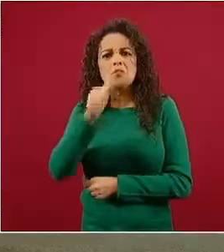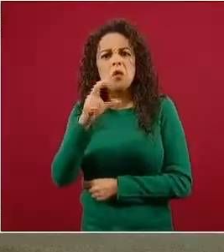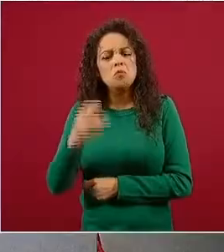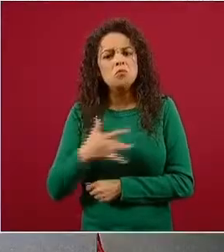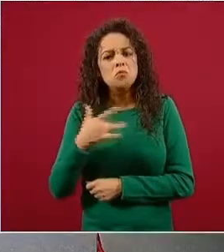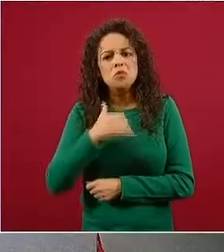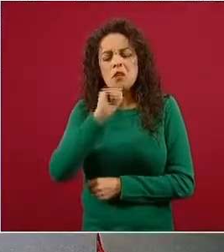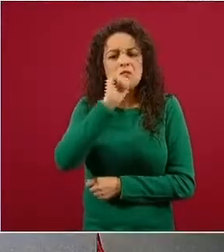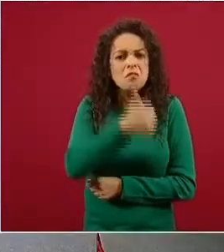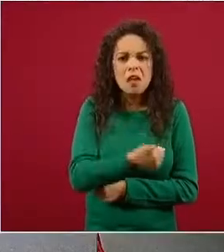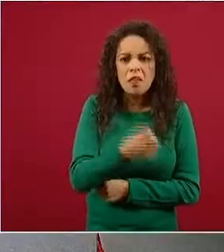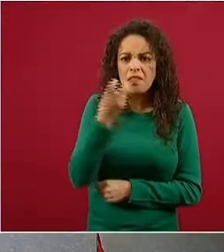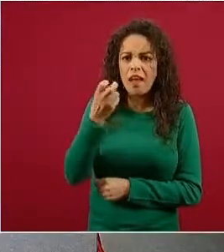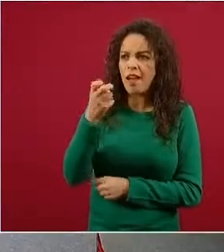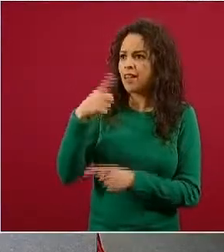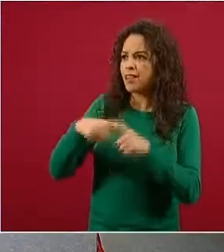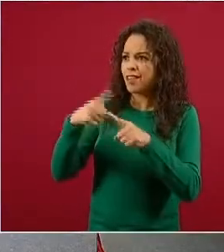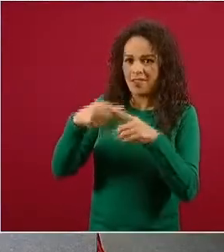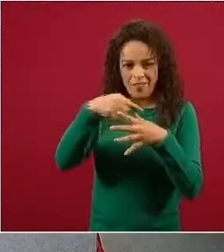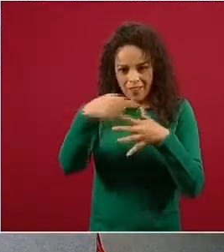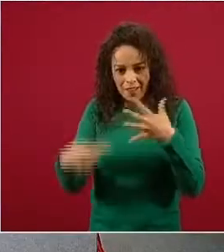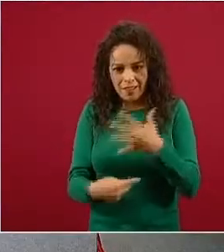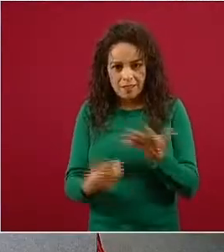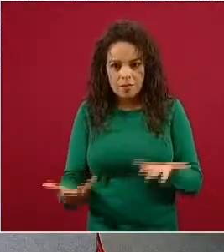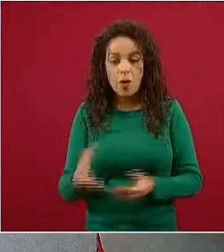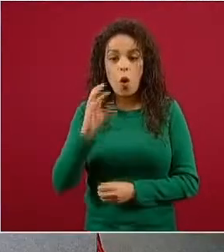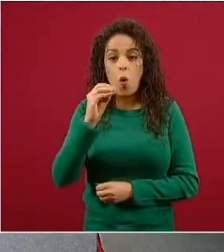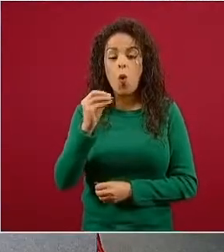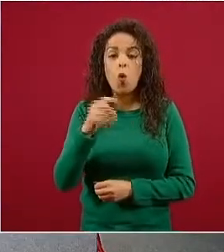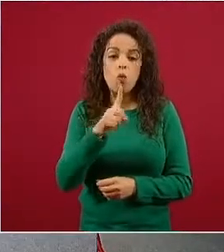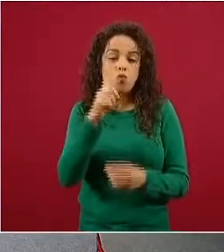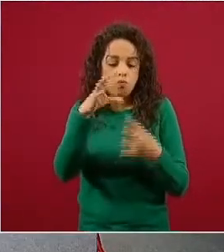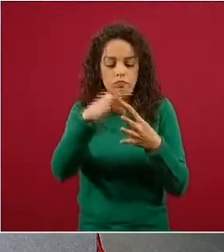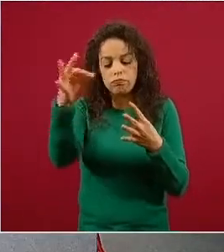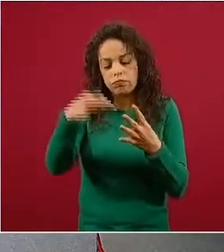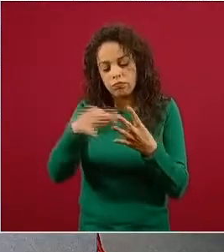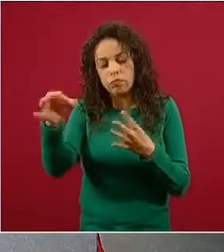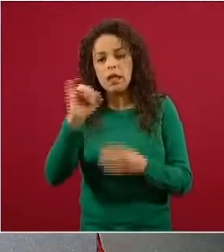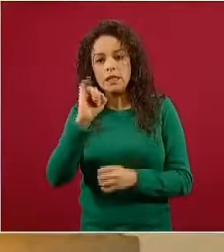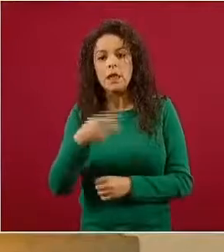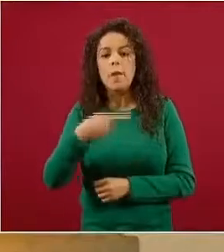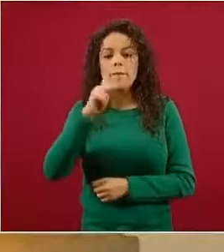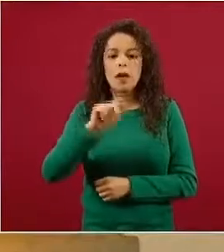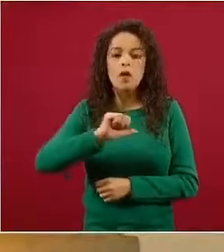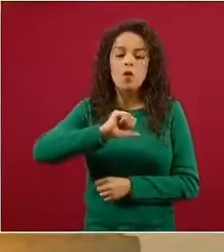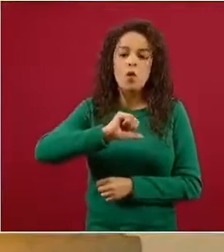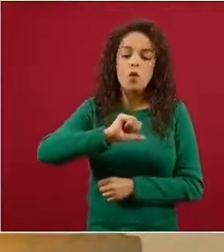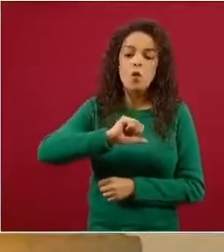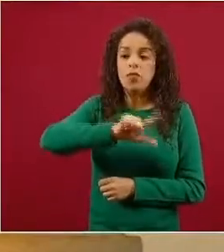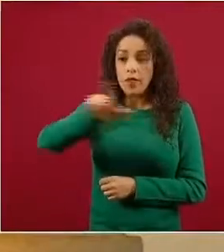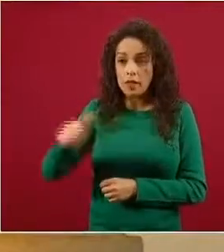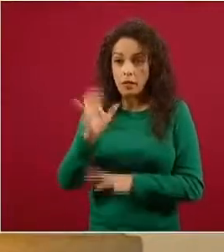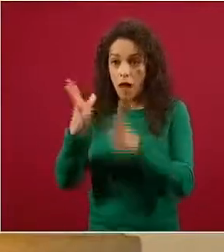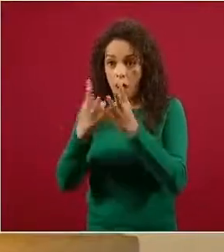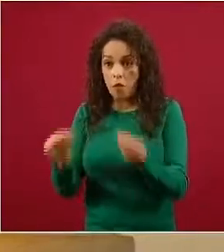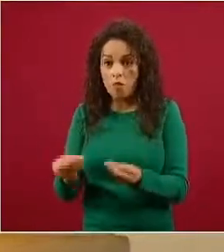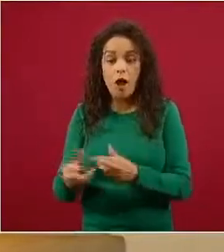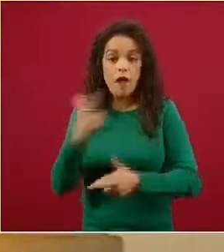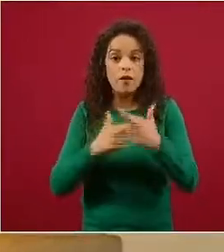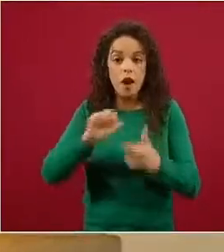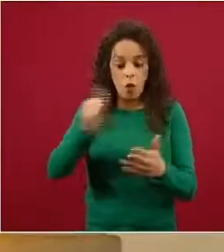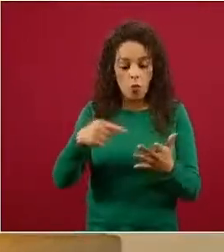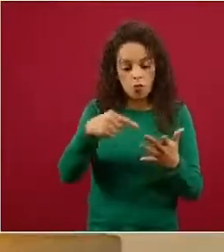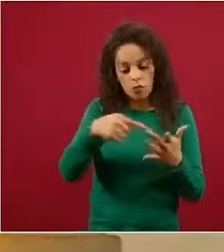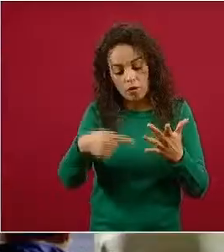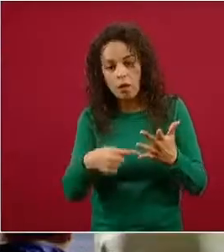de retrasar un poco el proceso del duelo. Viene la fase de depresión, que no significa depresión como la